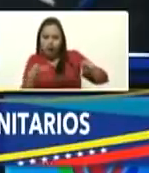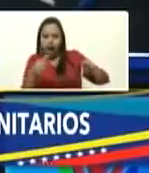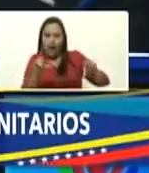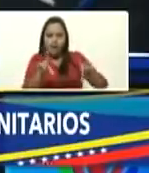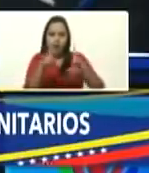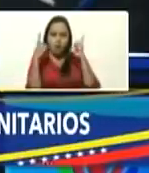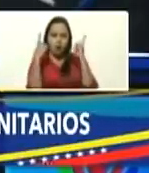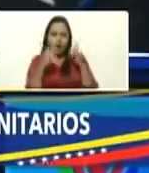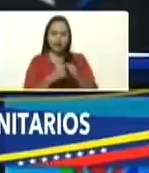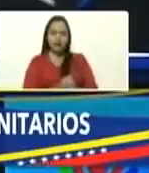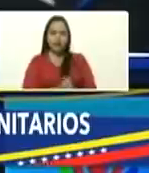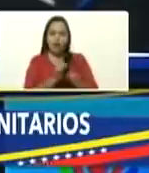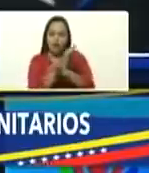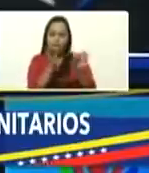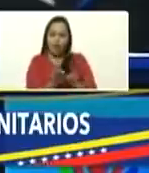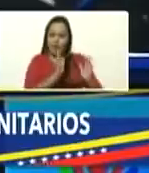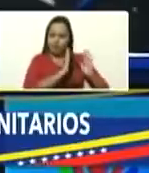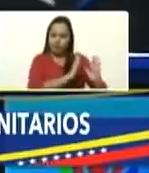geopoblacional.